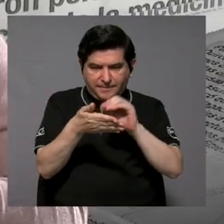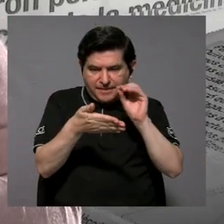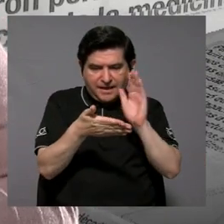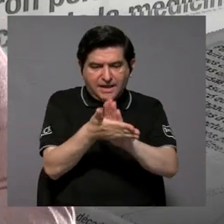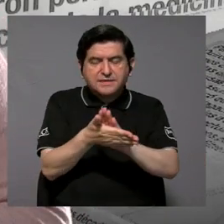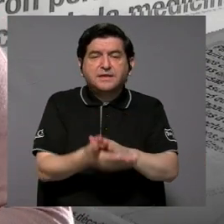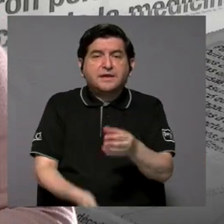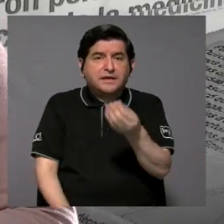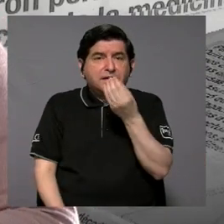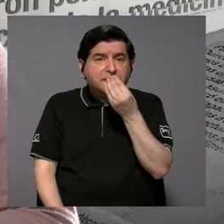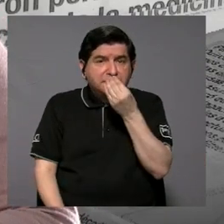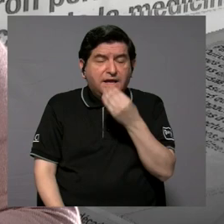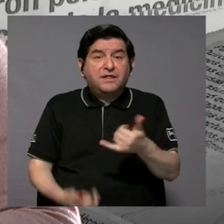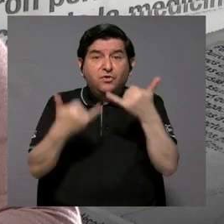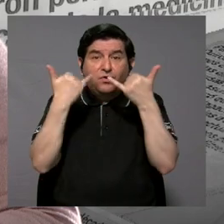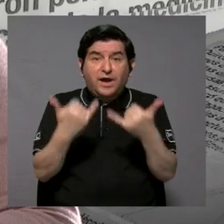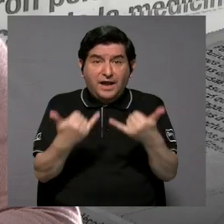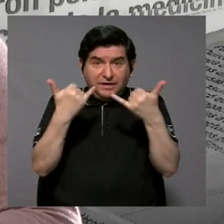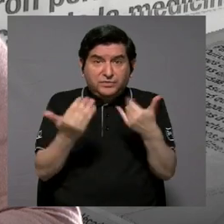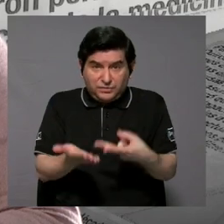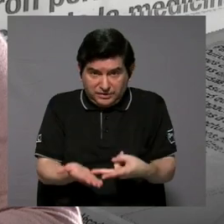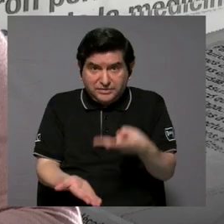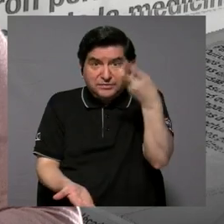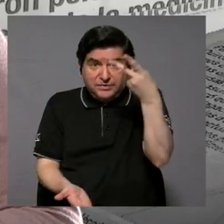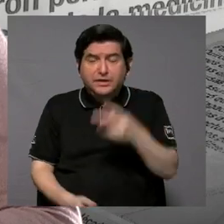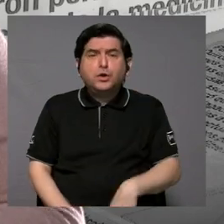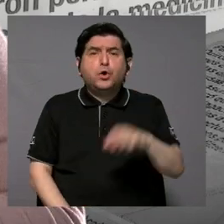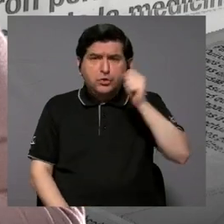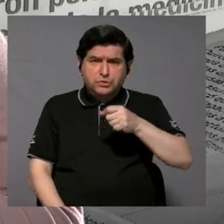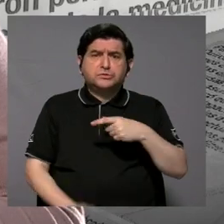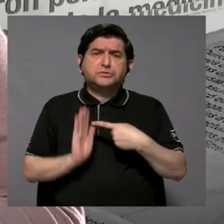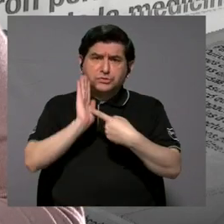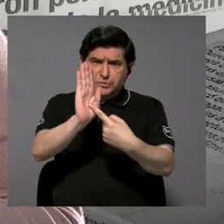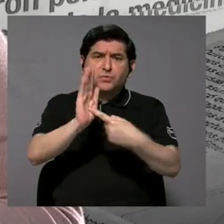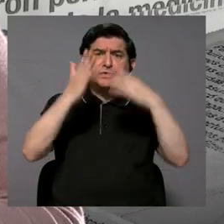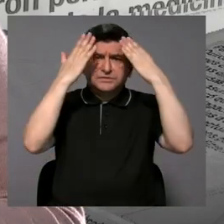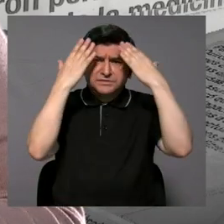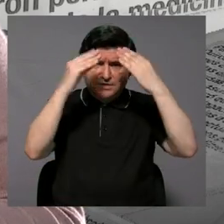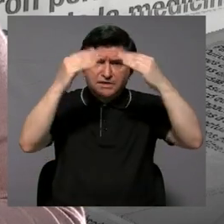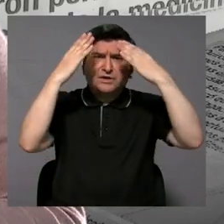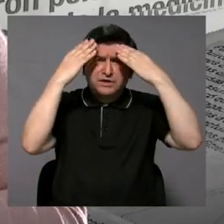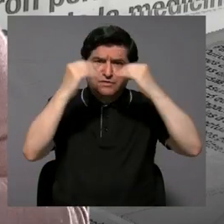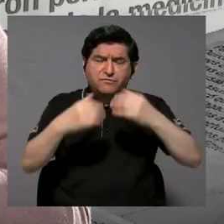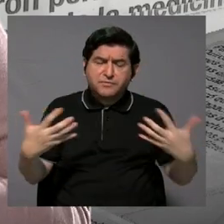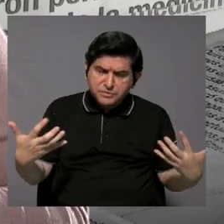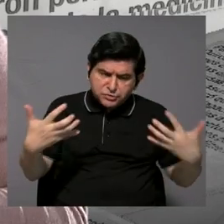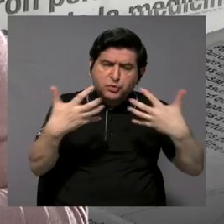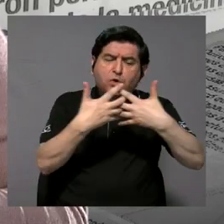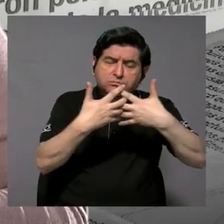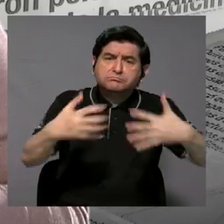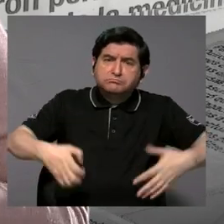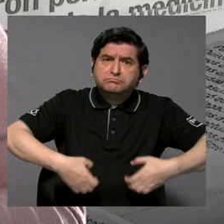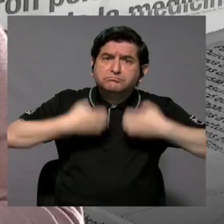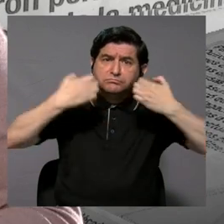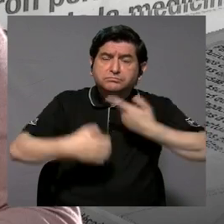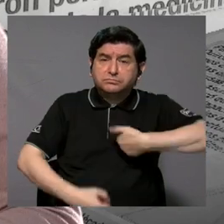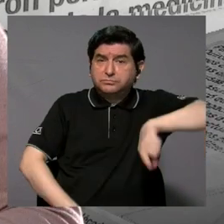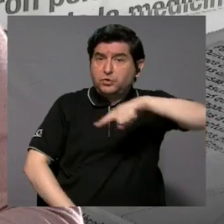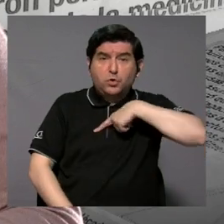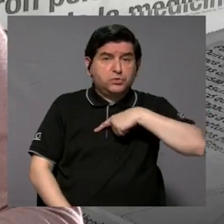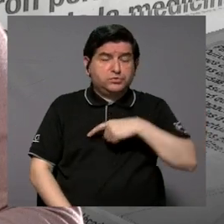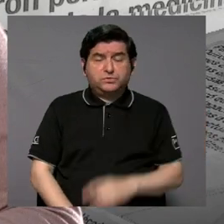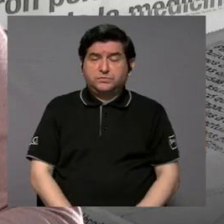etiquetado nutricional como tal, el que está actualmente vigente, sí habla de que puede haber información complementaria. Nosotros